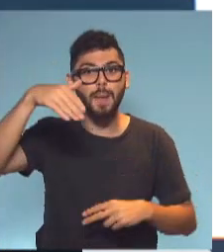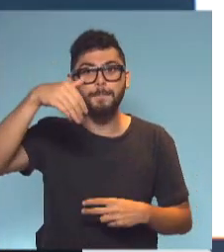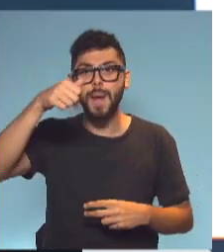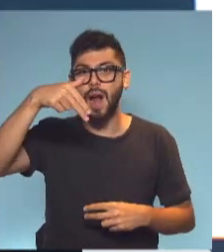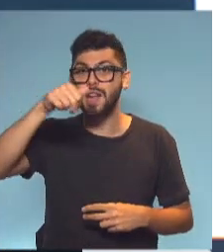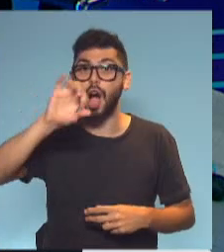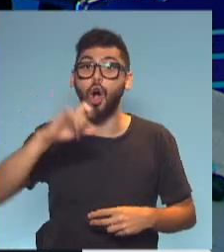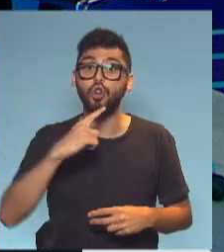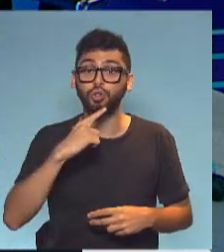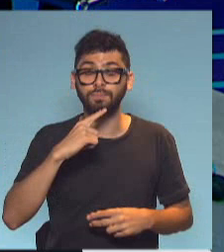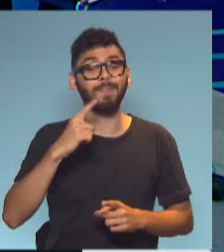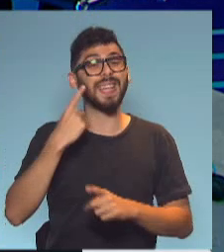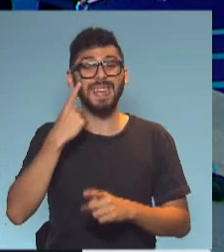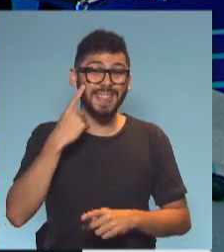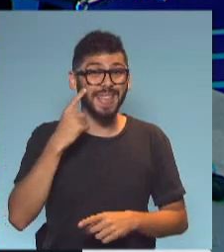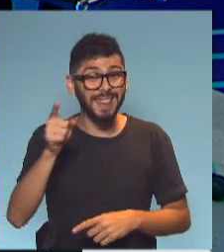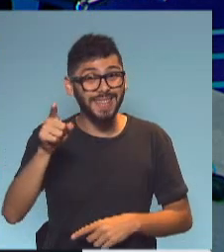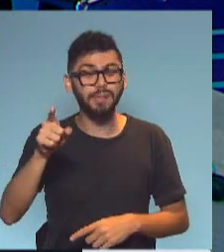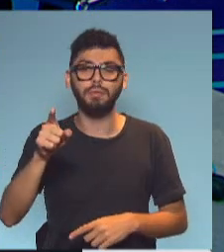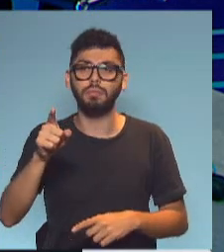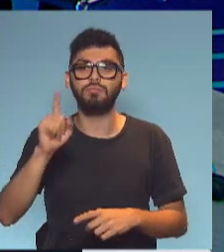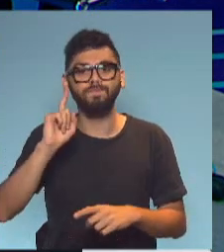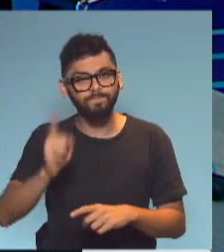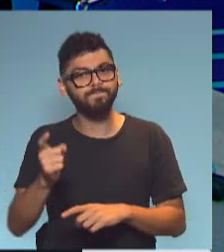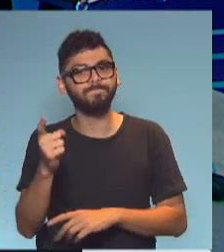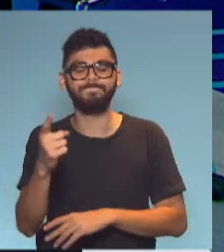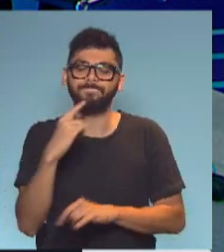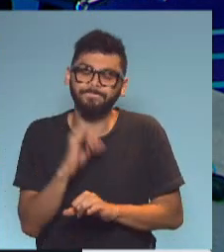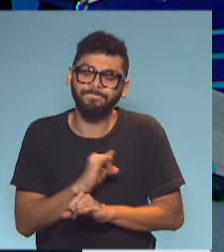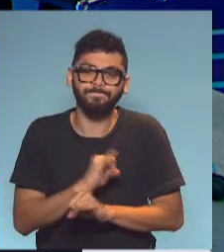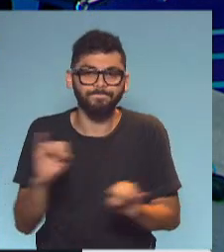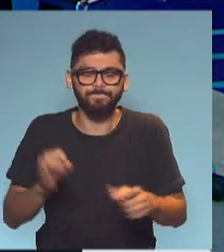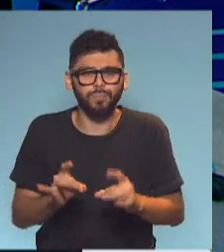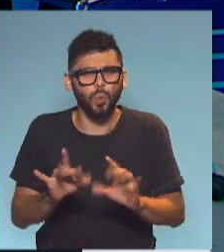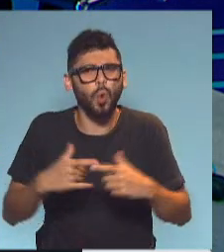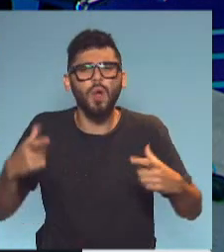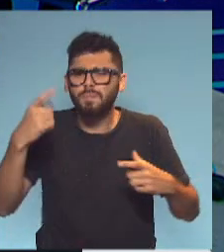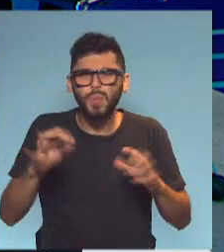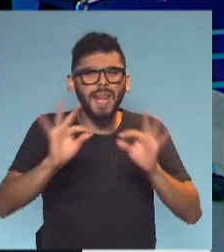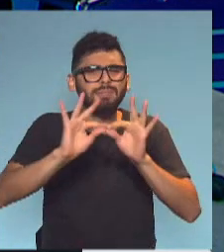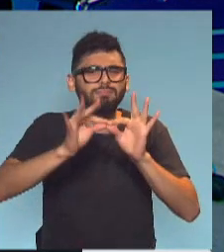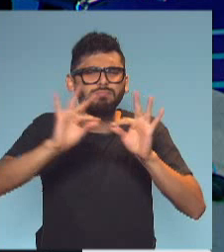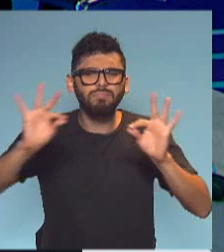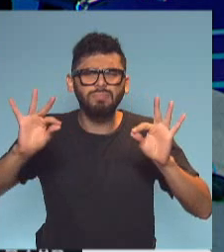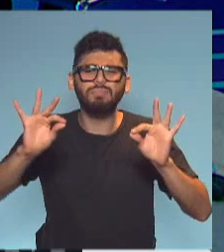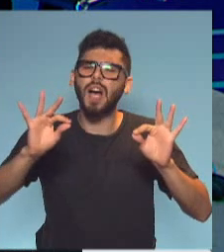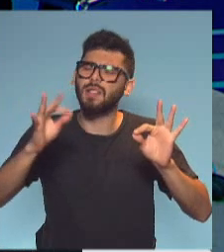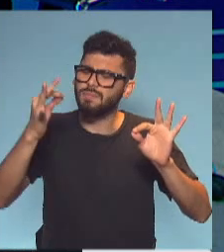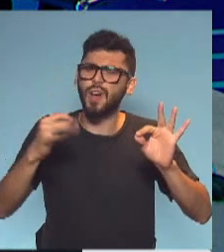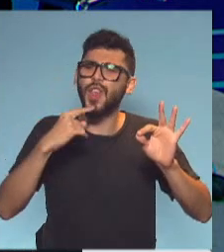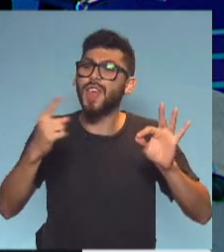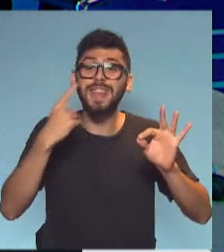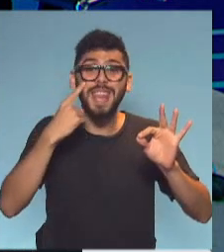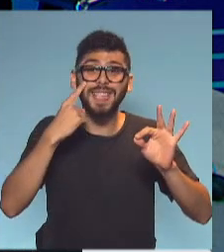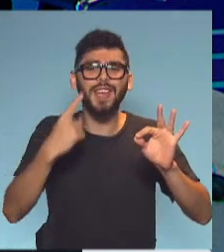su intendente habló de cómo ha crecido. Voy a leer el textual. Lo que hizo el intendente